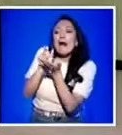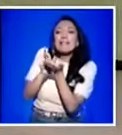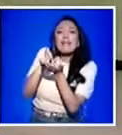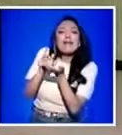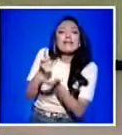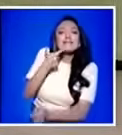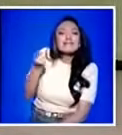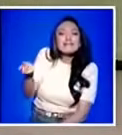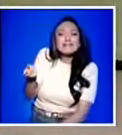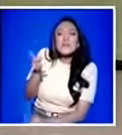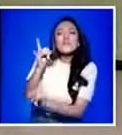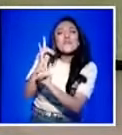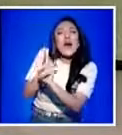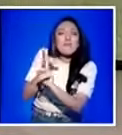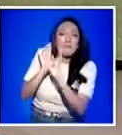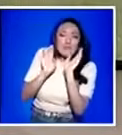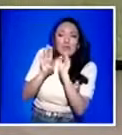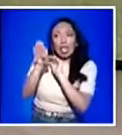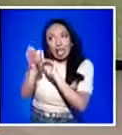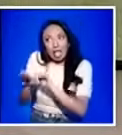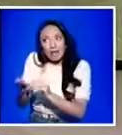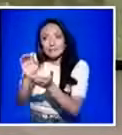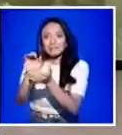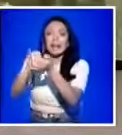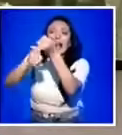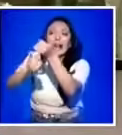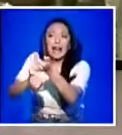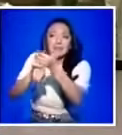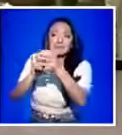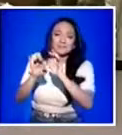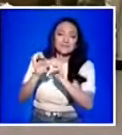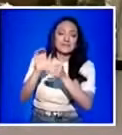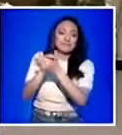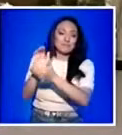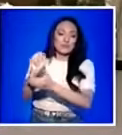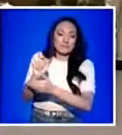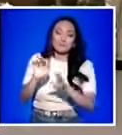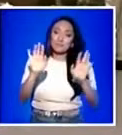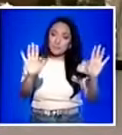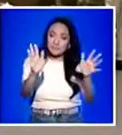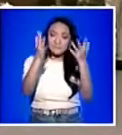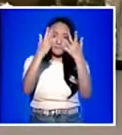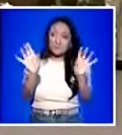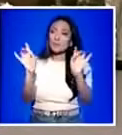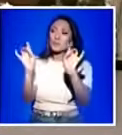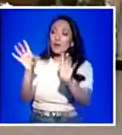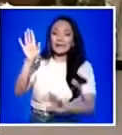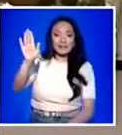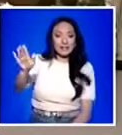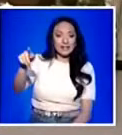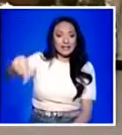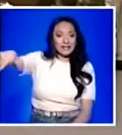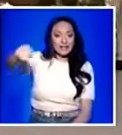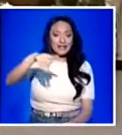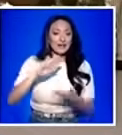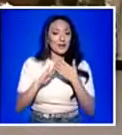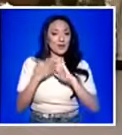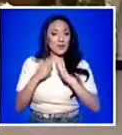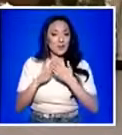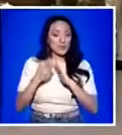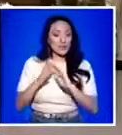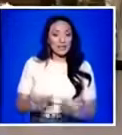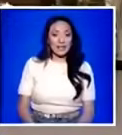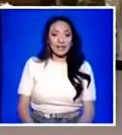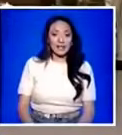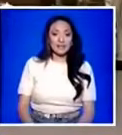Muchísimas gracias, Alexito Ceballos, ahí con la gente de San Roque, y mucha suerte, todos invitados a este encuentro y a ser parte de nuestra comunidad.